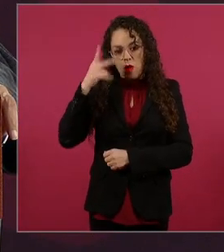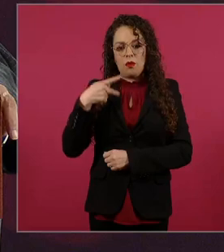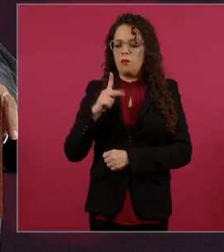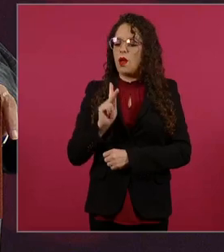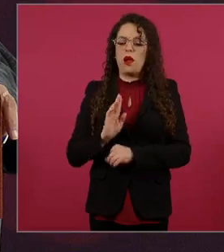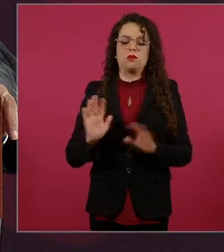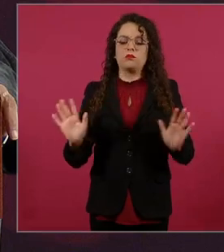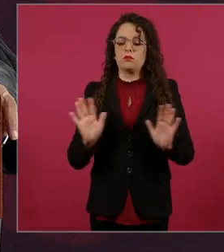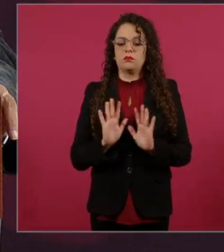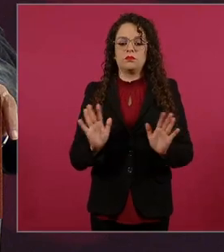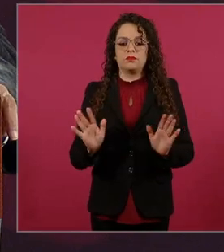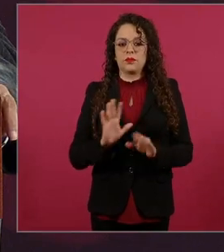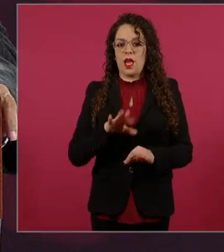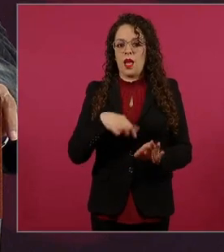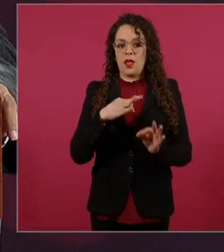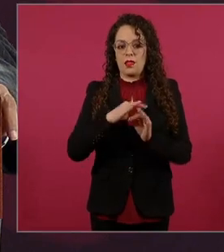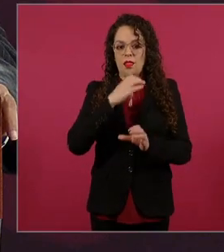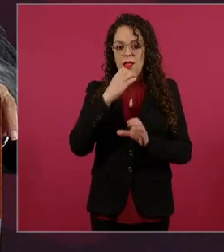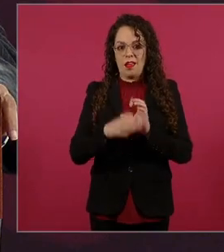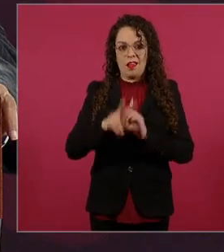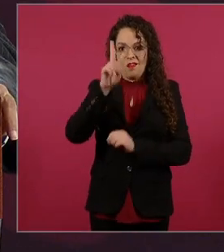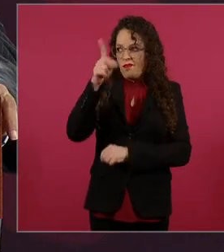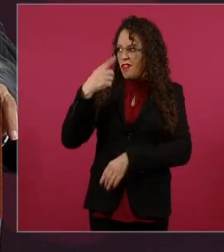un complot